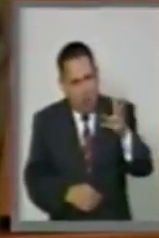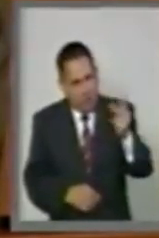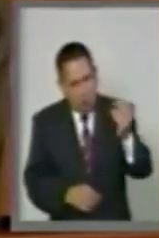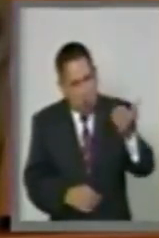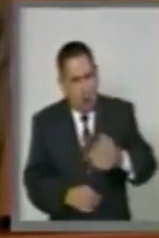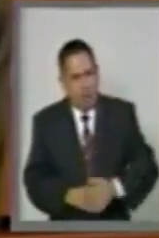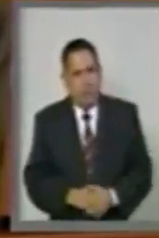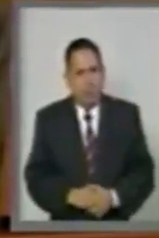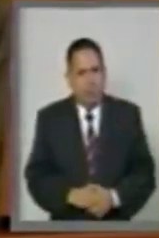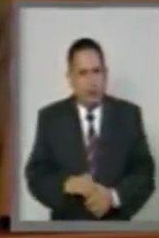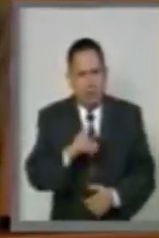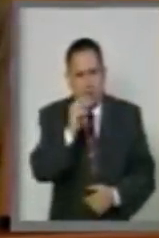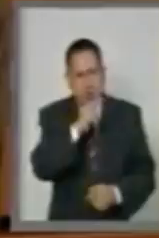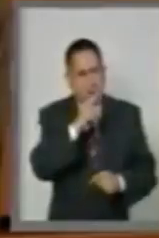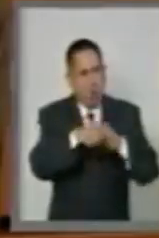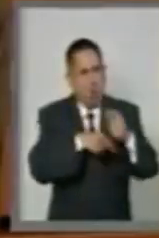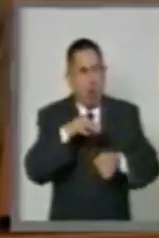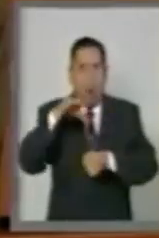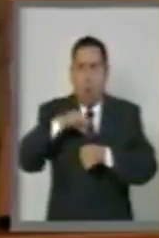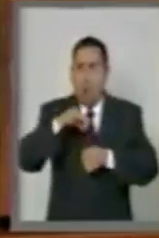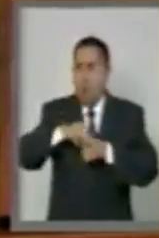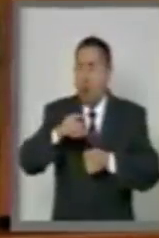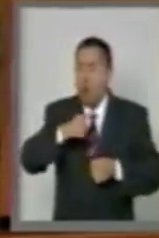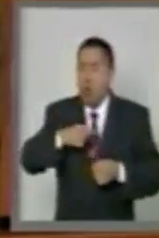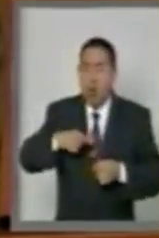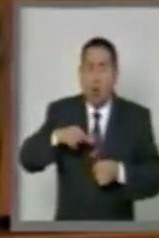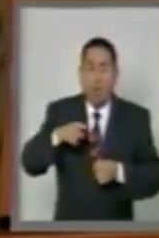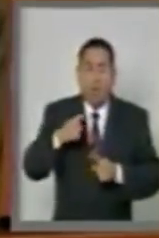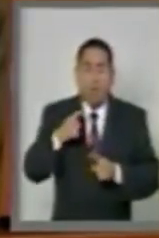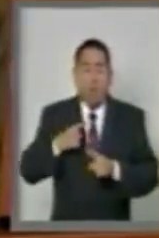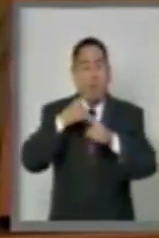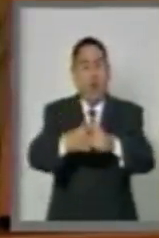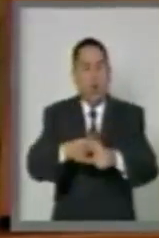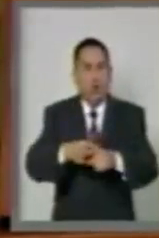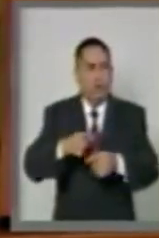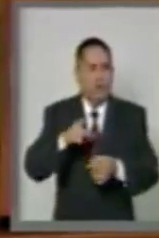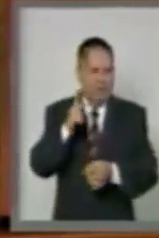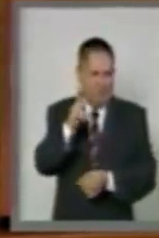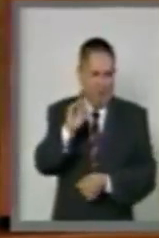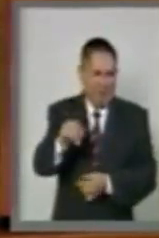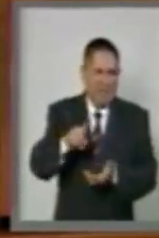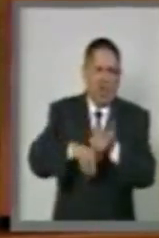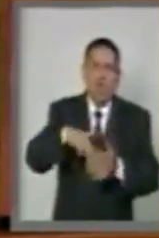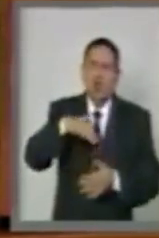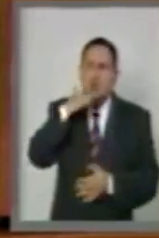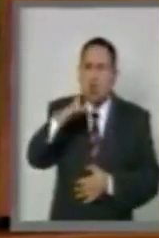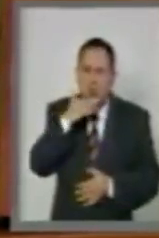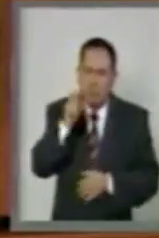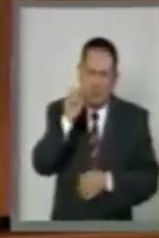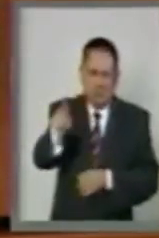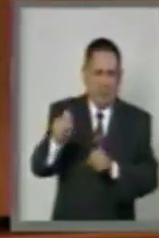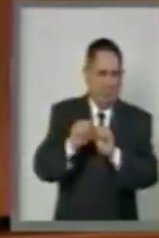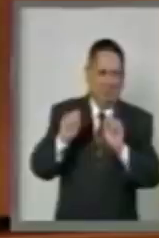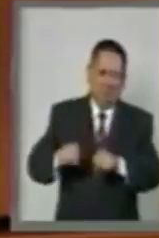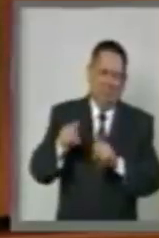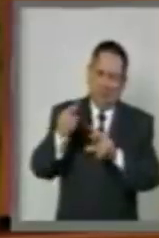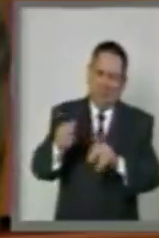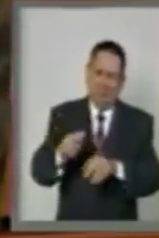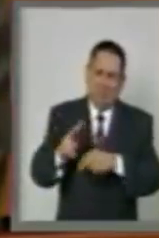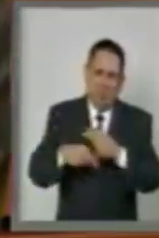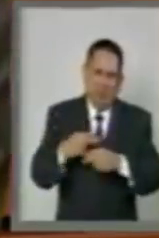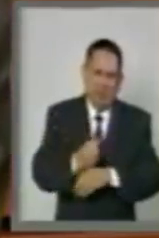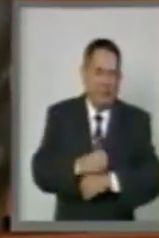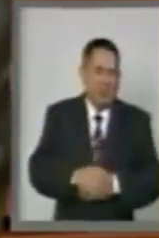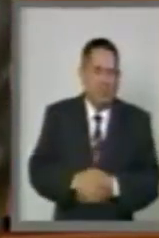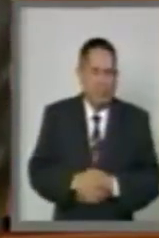haga. No va a votar el pueblo de México por la corrupción convertida en sistema.